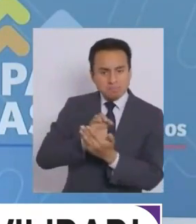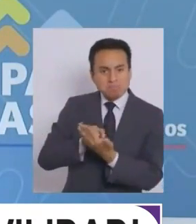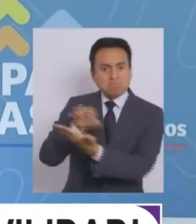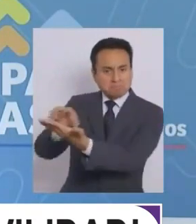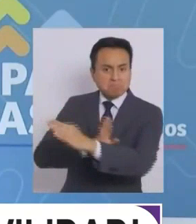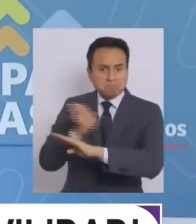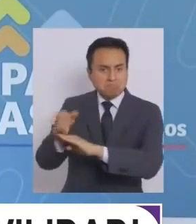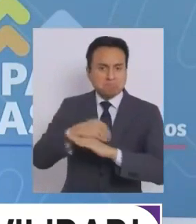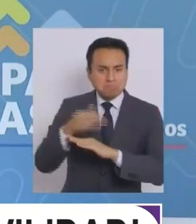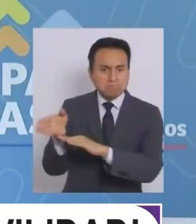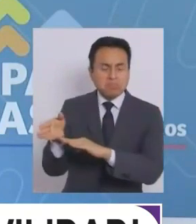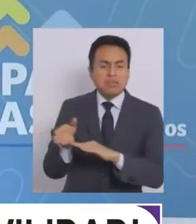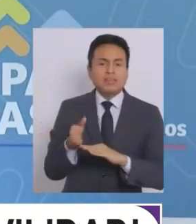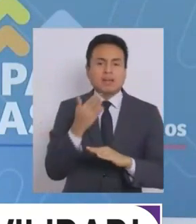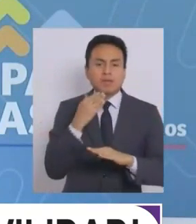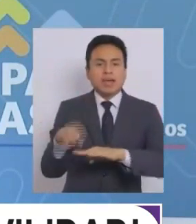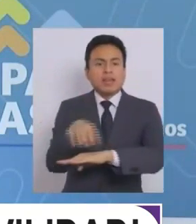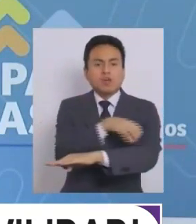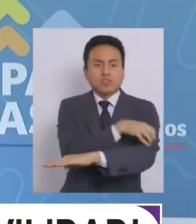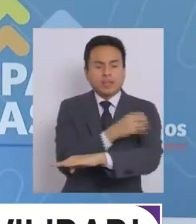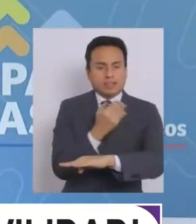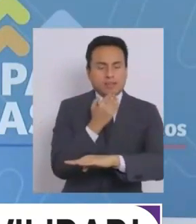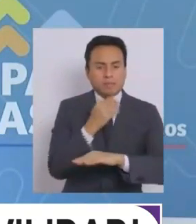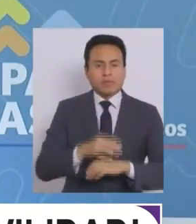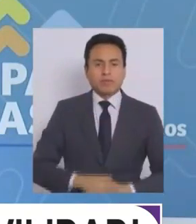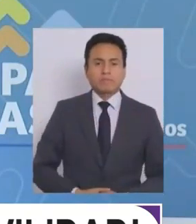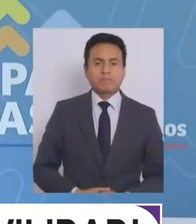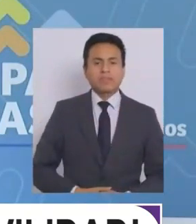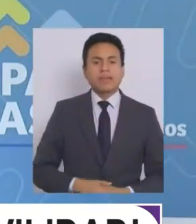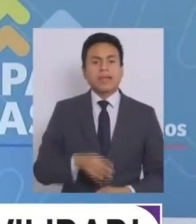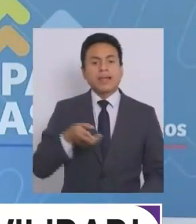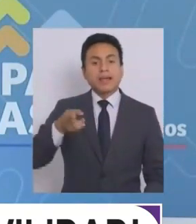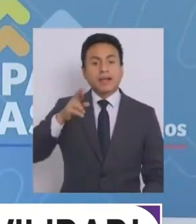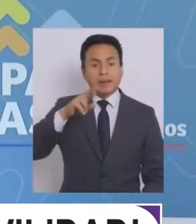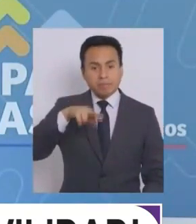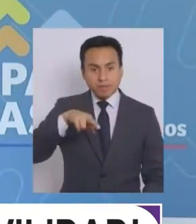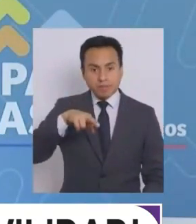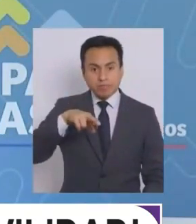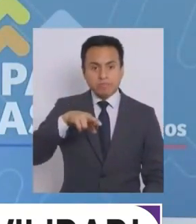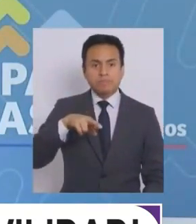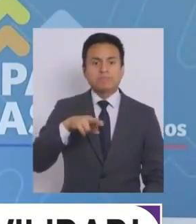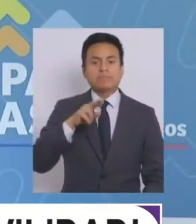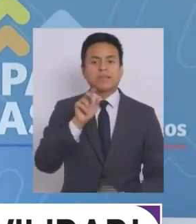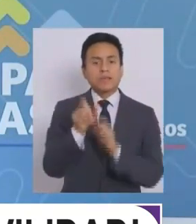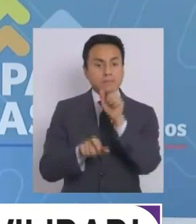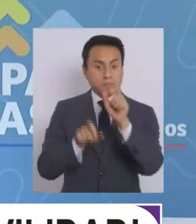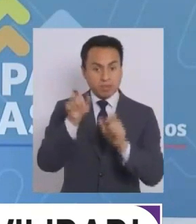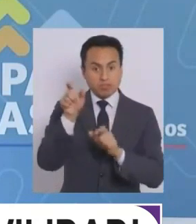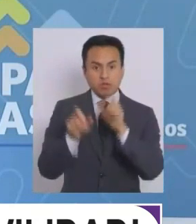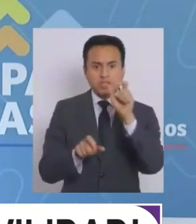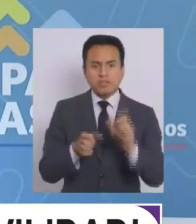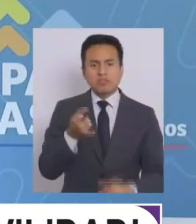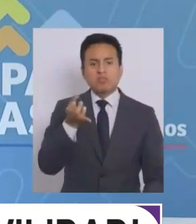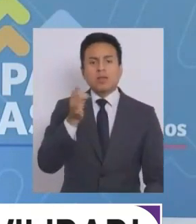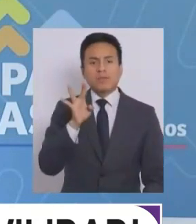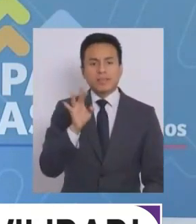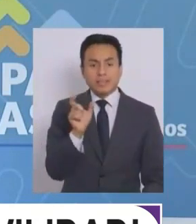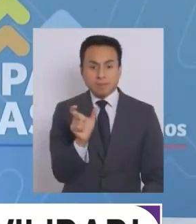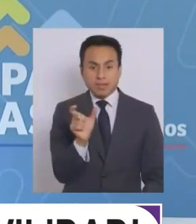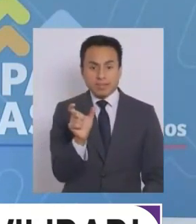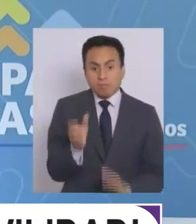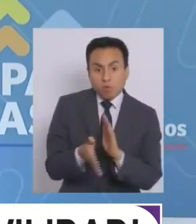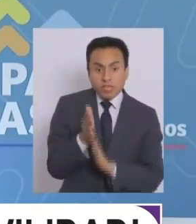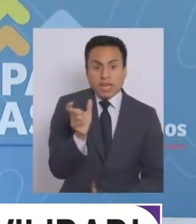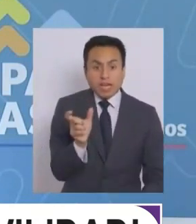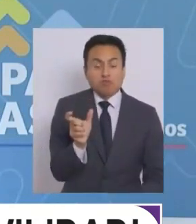la región metropolitana entran a cuarentena, retroceden a cuarentena, que es Maipú, Santiago, Independencia, Macul y Cerrillos. Se suma aquello, la que entró ayer,